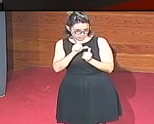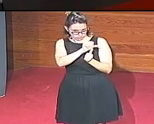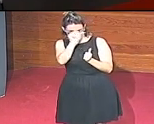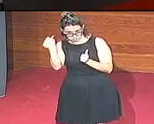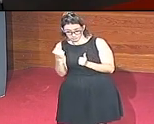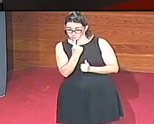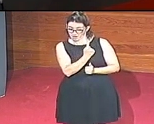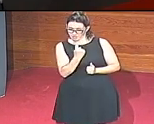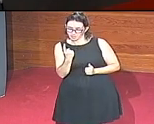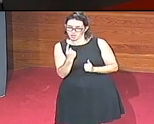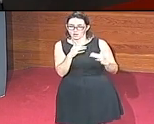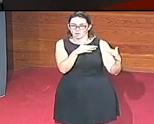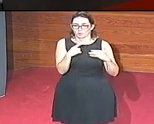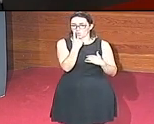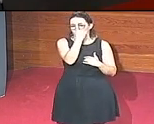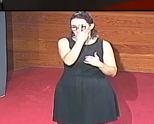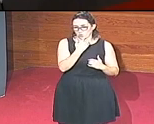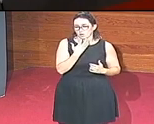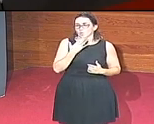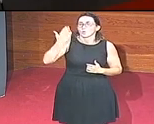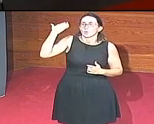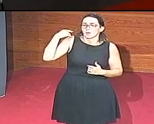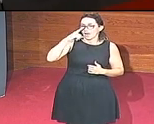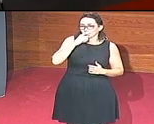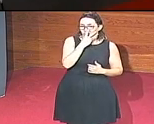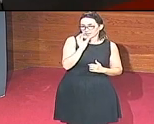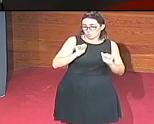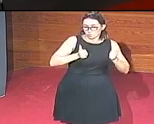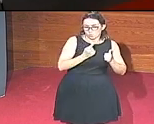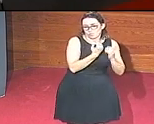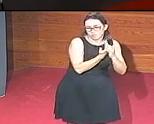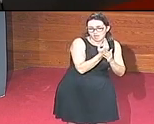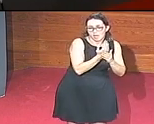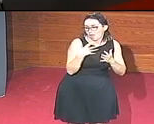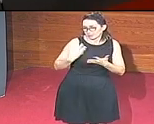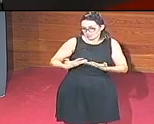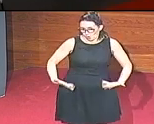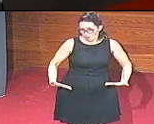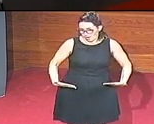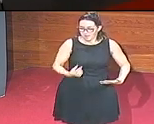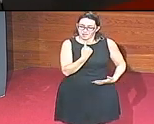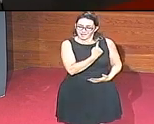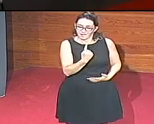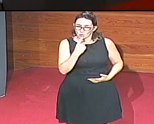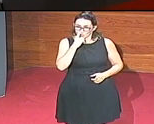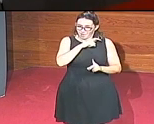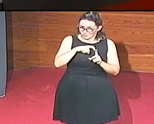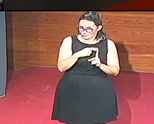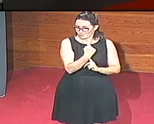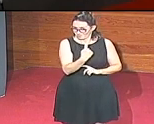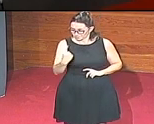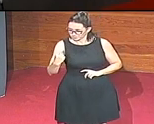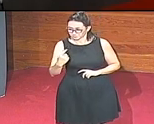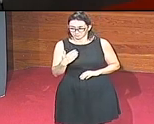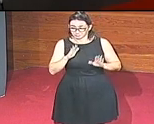mundial pues desde que comenzaron los años 30 hasta los actuales va muy bien bueno pues pero casi día a día